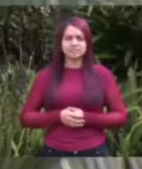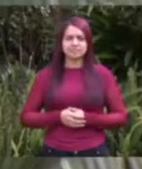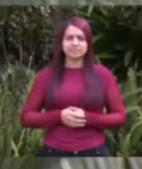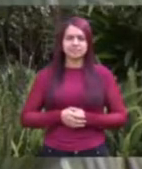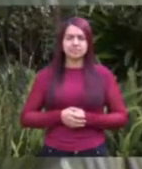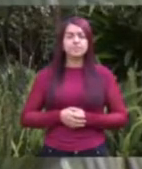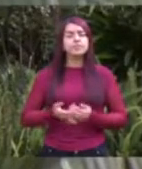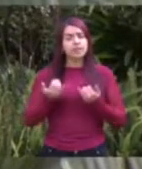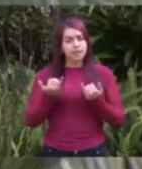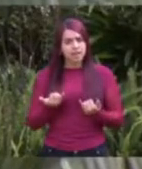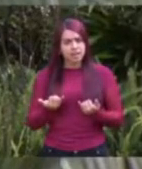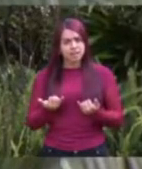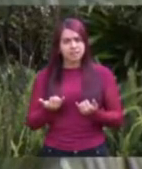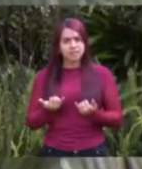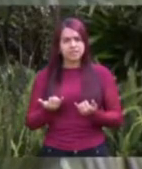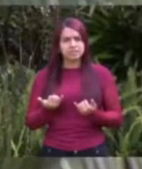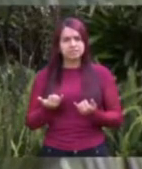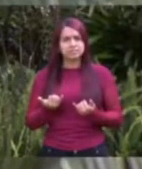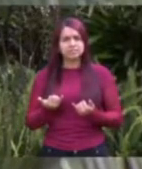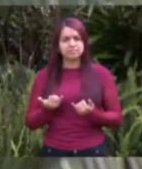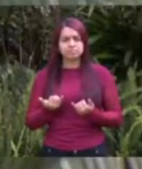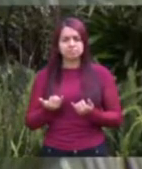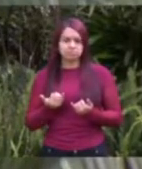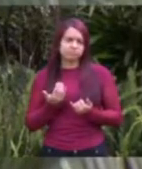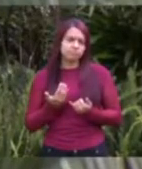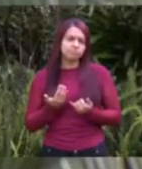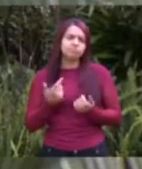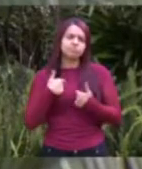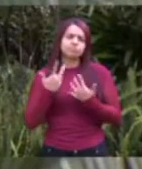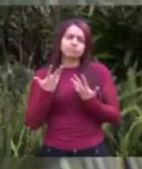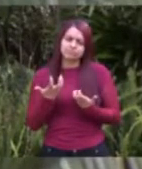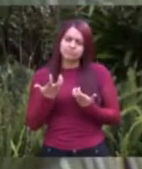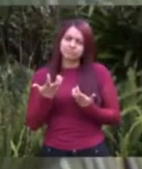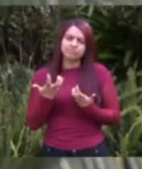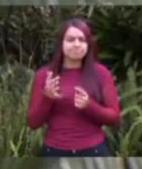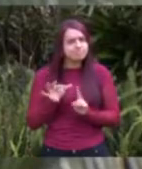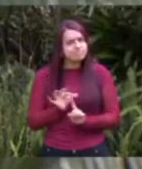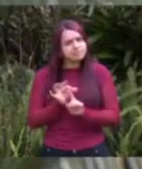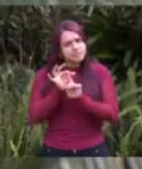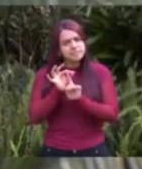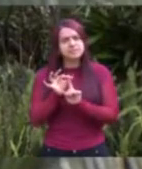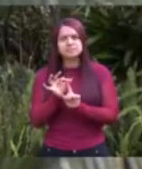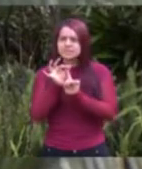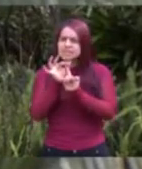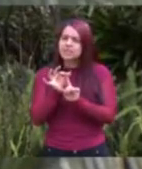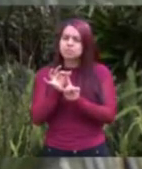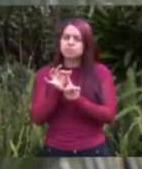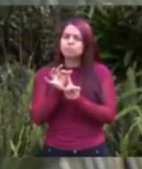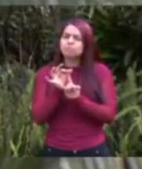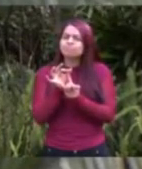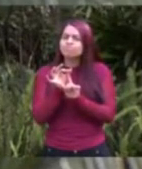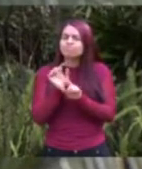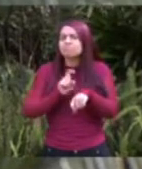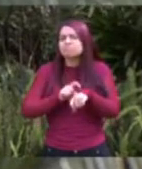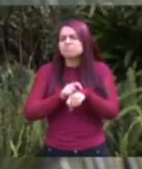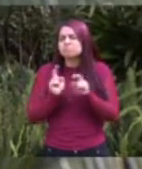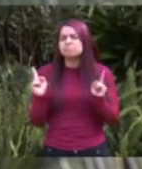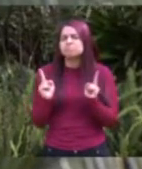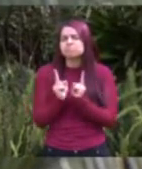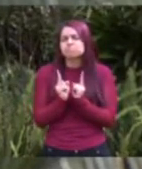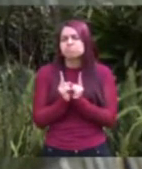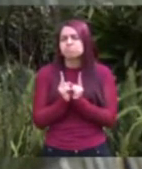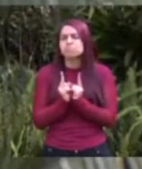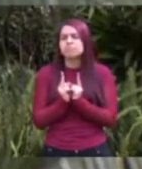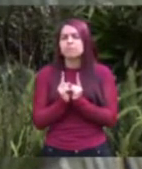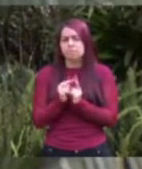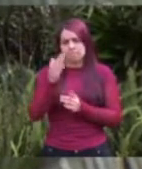Si ustedes me permiten, yo quiero en primer lugar rendir un homenaje de unos segundos a quien fue